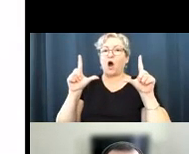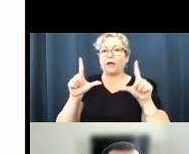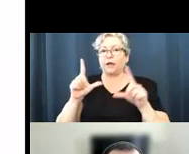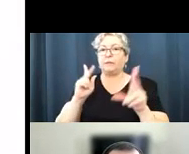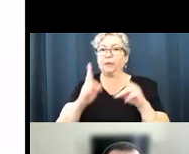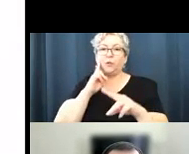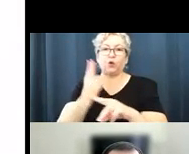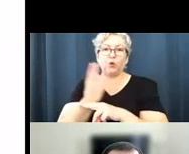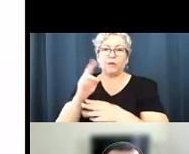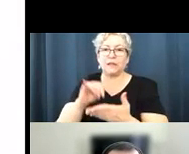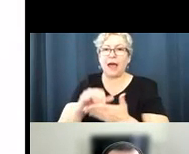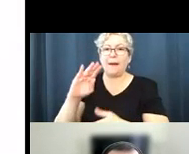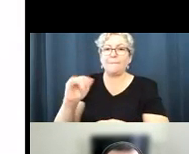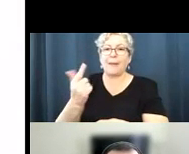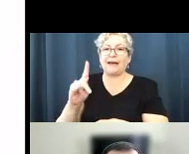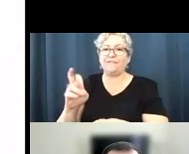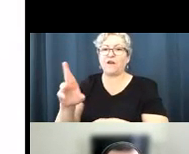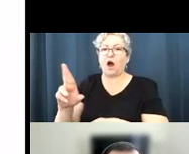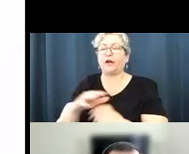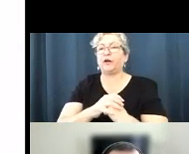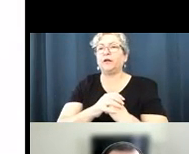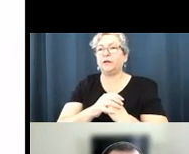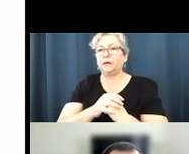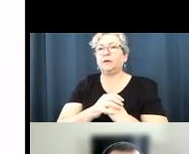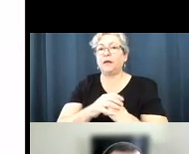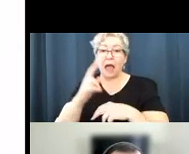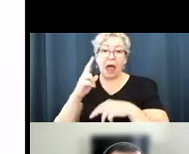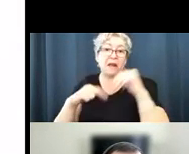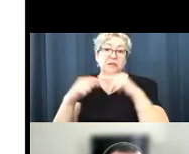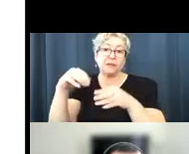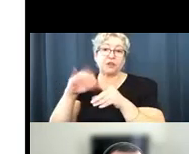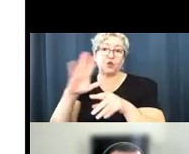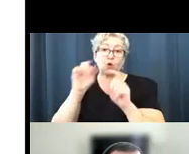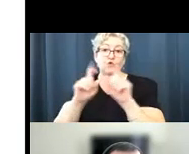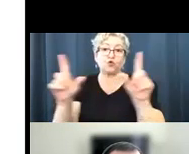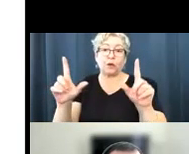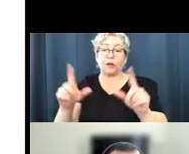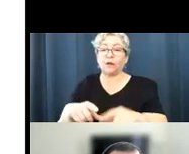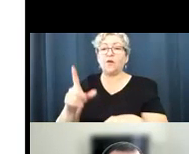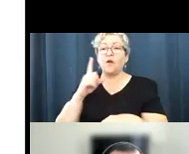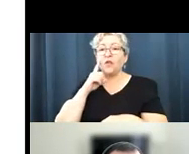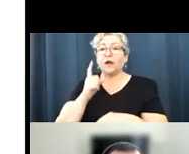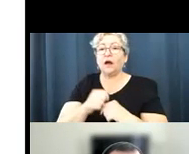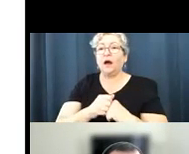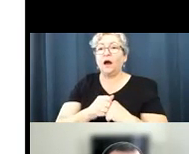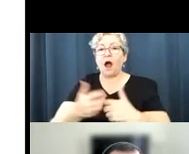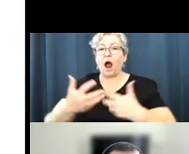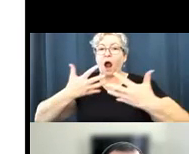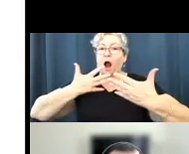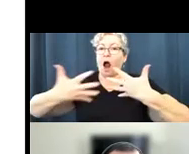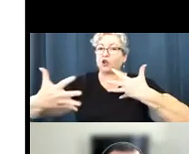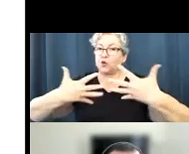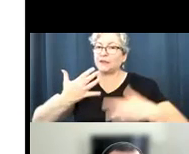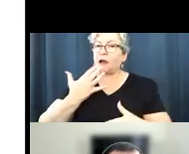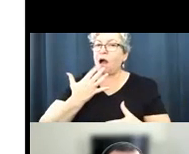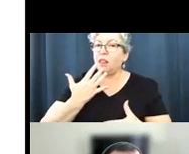de la pantalla, pues son muy importantes. Y casi todas las computadoras pues tienen ese. Y aquí pueden